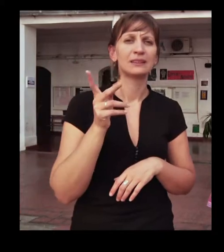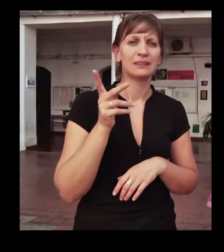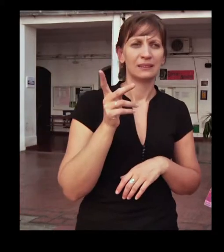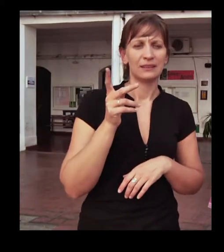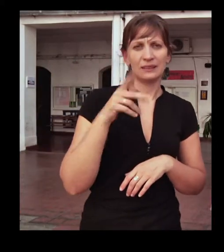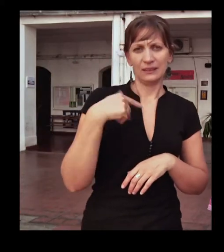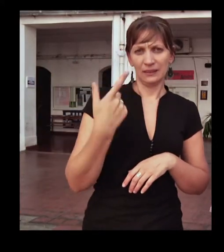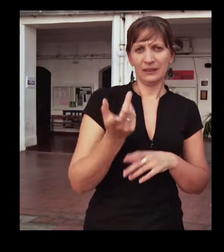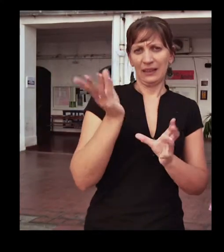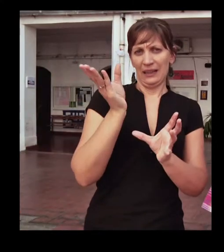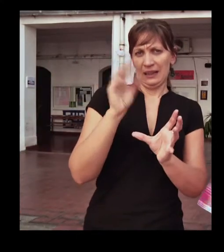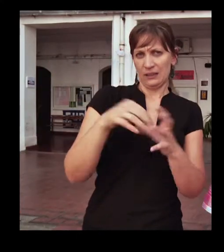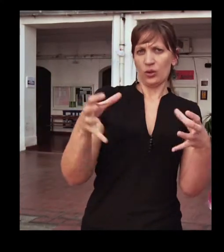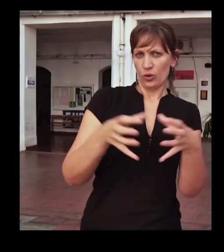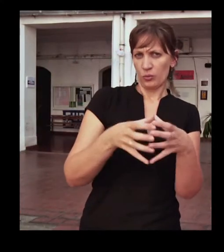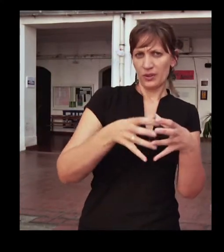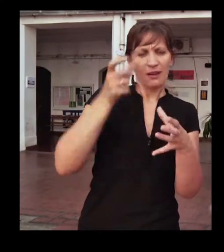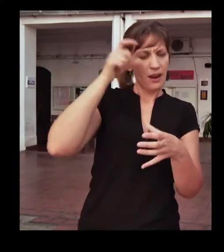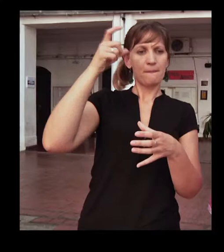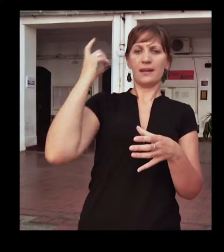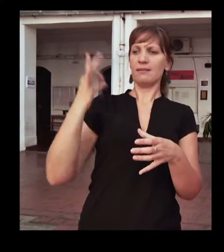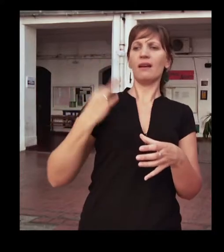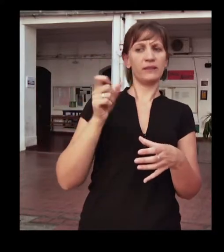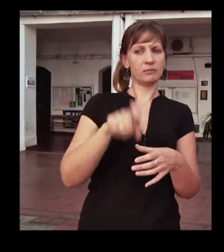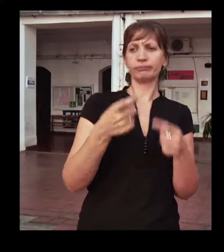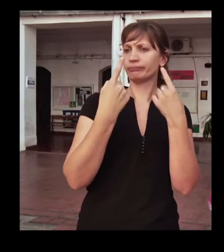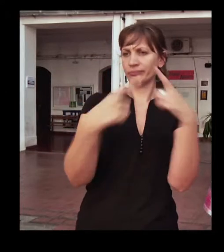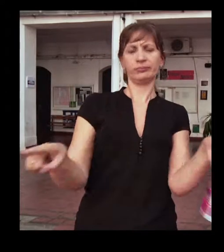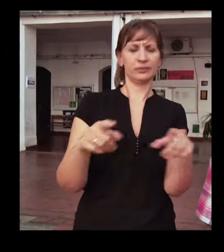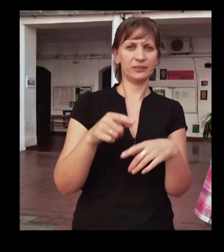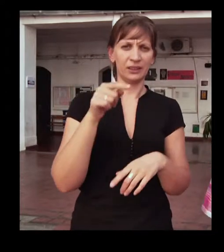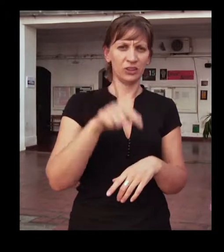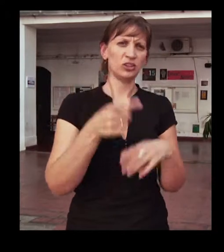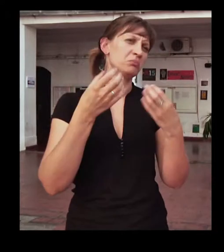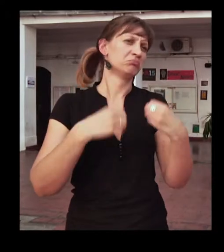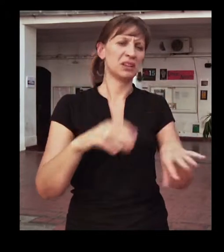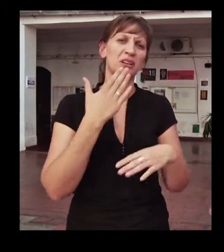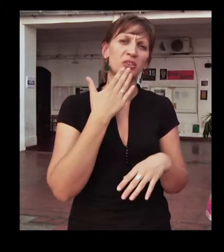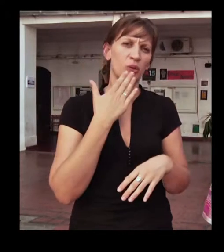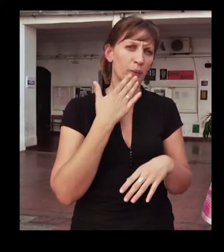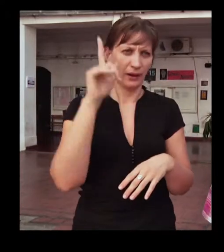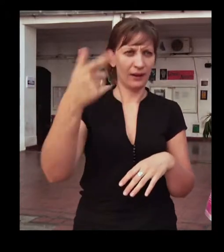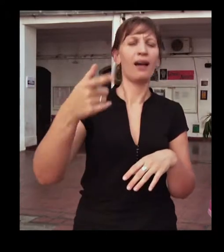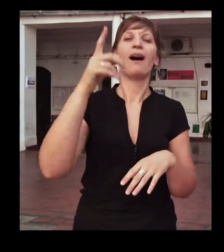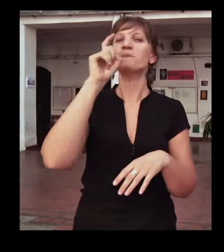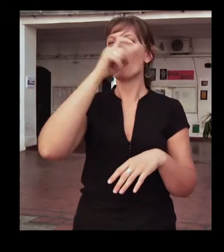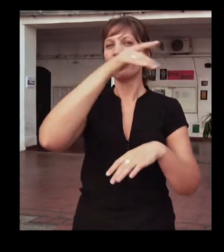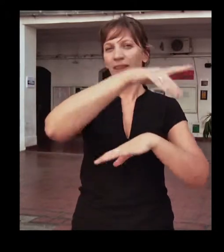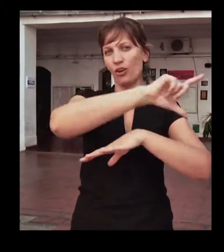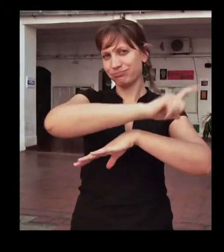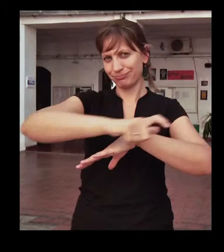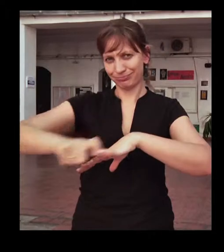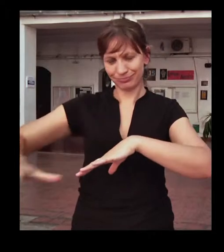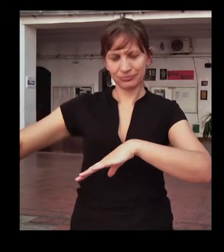vida bien diferentes entonces empieza la telenovela en la rambla de mantenida que muy linda y el sordo hijo de oyentes